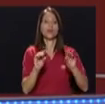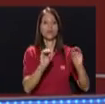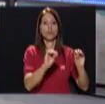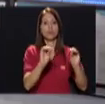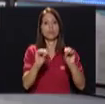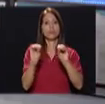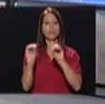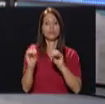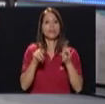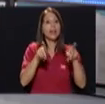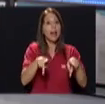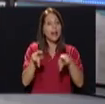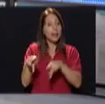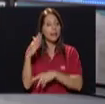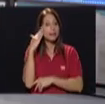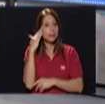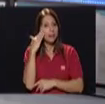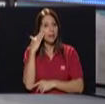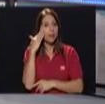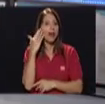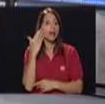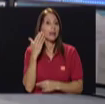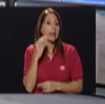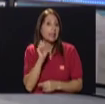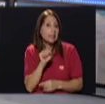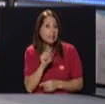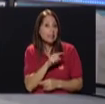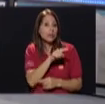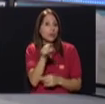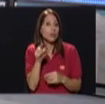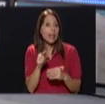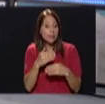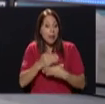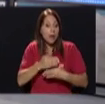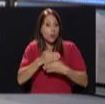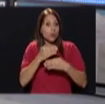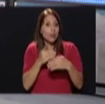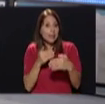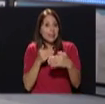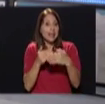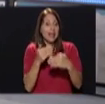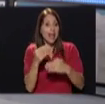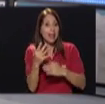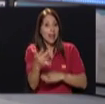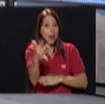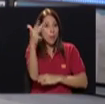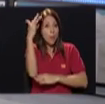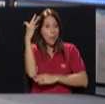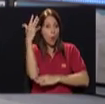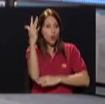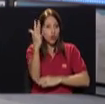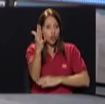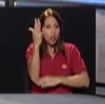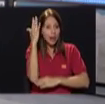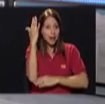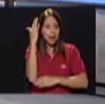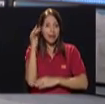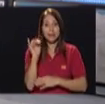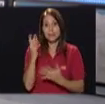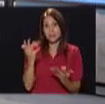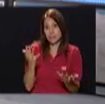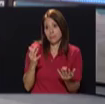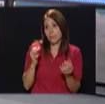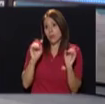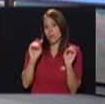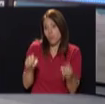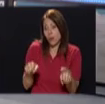otro componente es la parte de educación, ¿verdad? Sí, claro. Que la gente sepa que sí, que si van a estar más cerca del bosque, eso tiene, como decís vos,